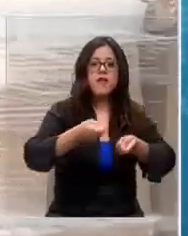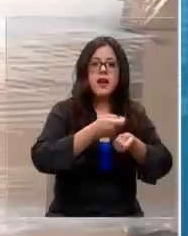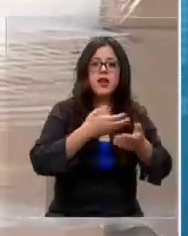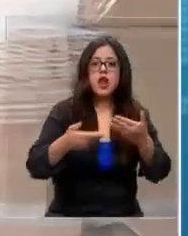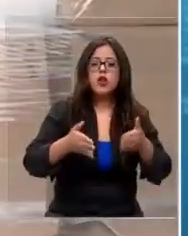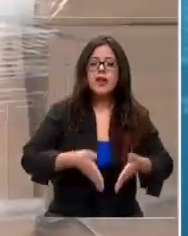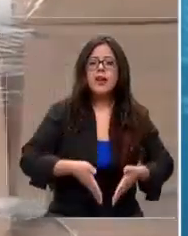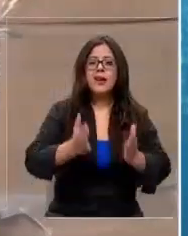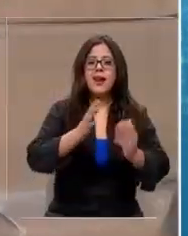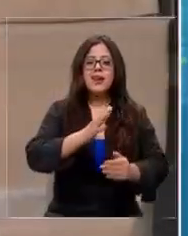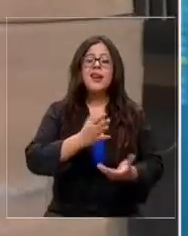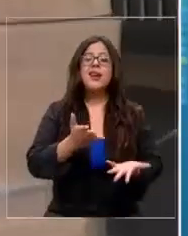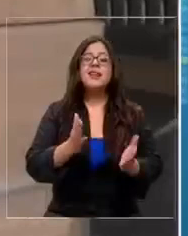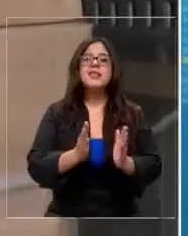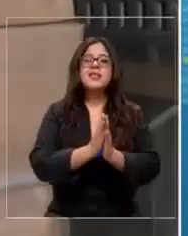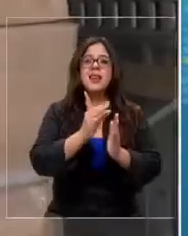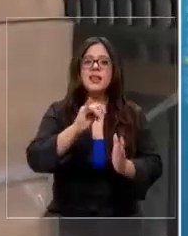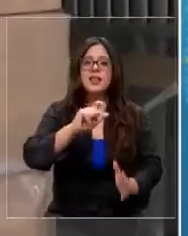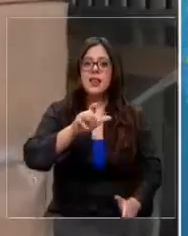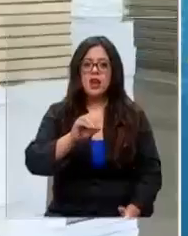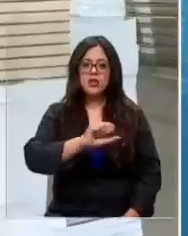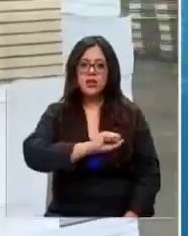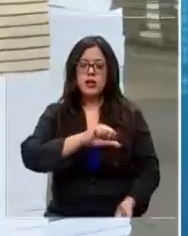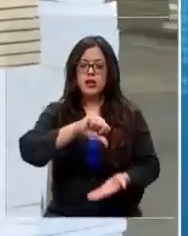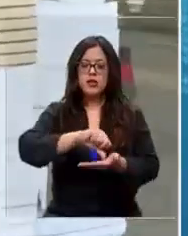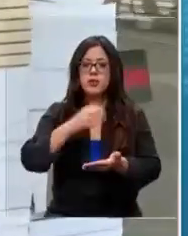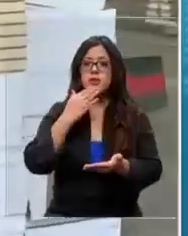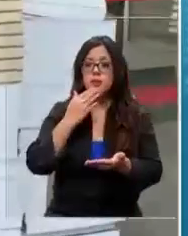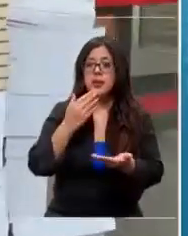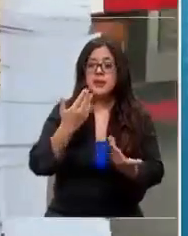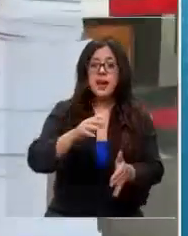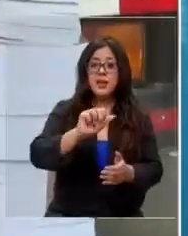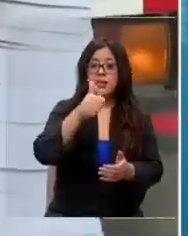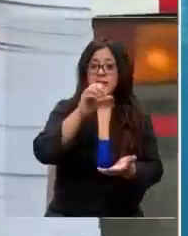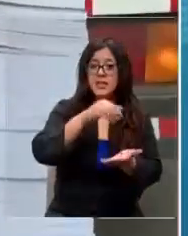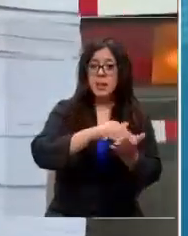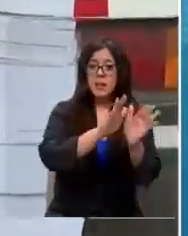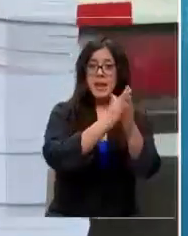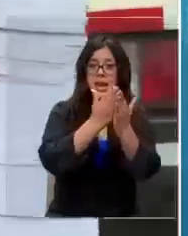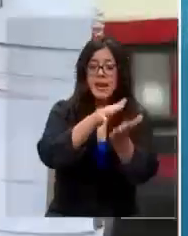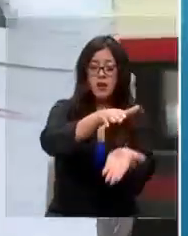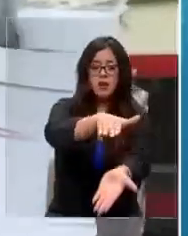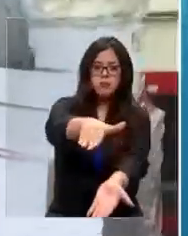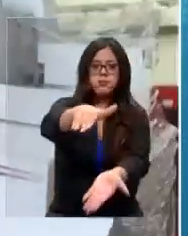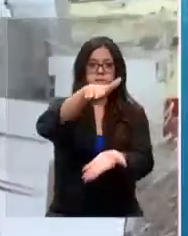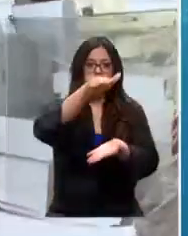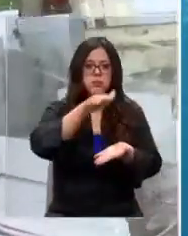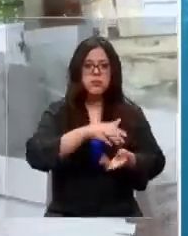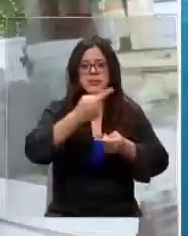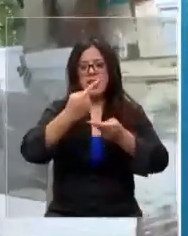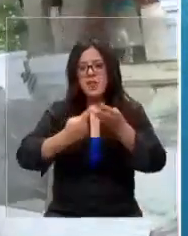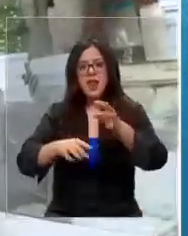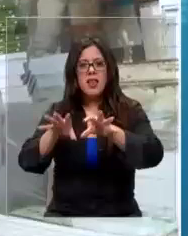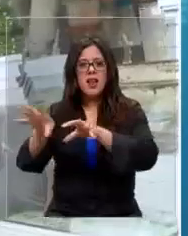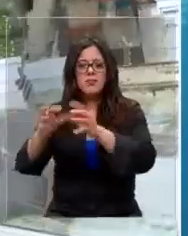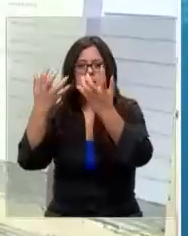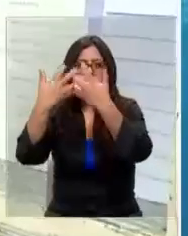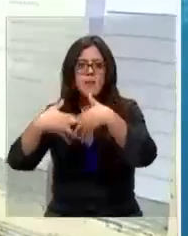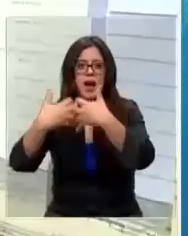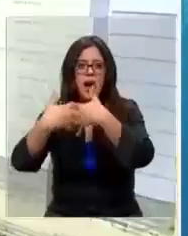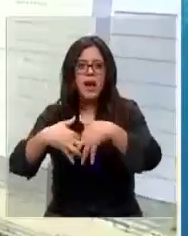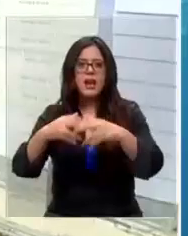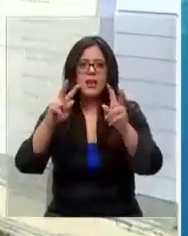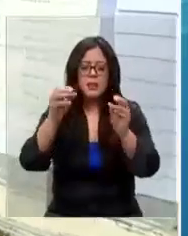San Diego, en el centro de Santiago. Se han incautado, además de estos 60.000 libros, distintas maquinarias que estaban destinadas para